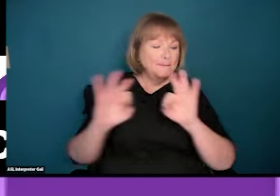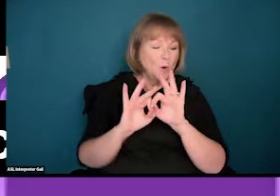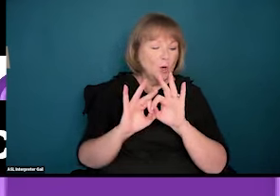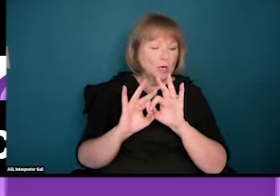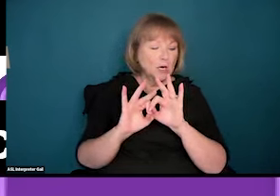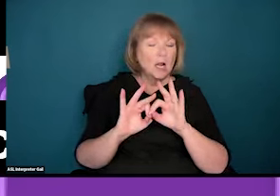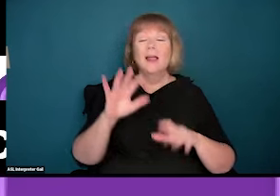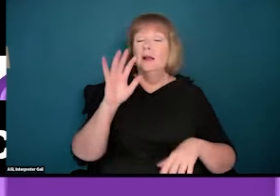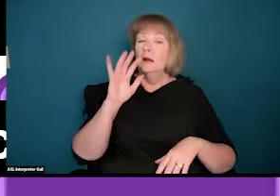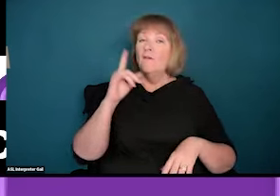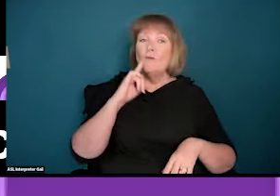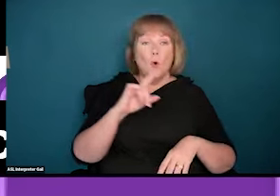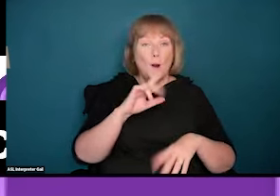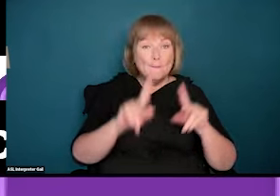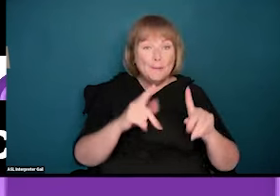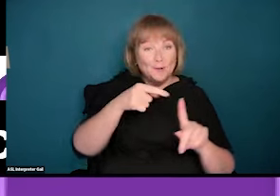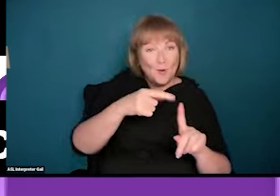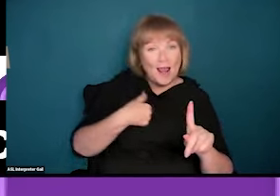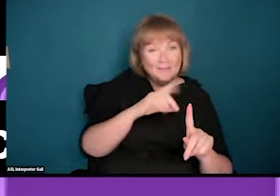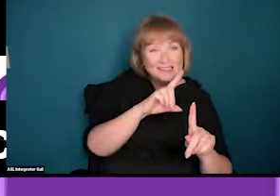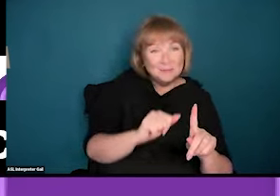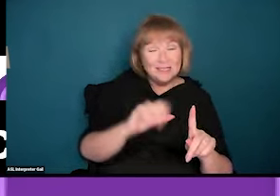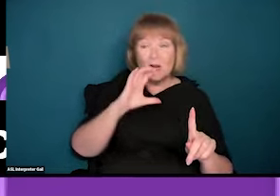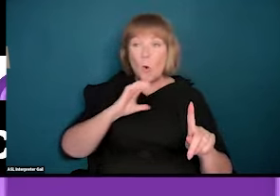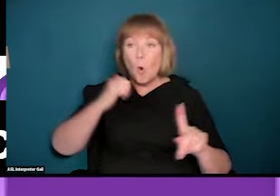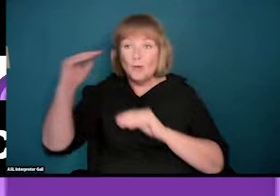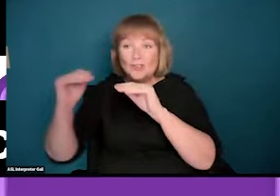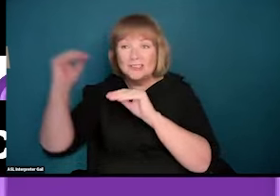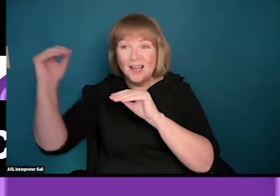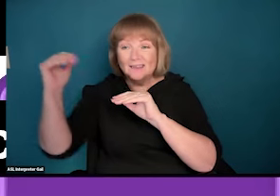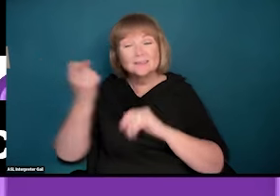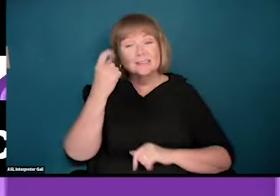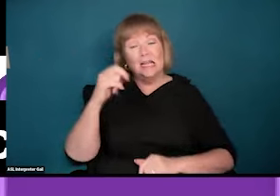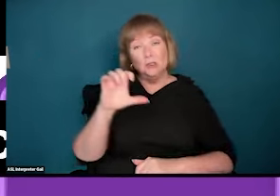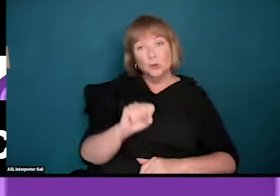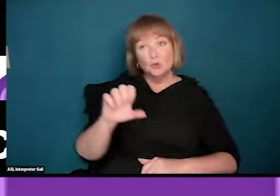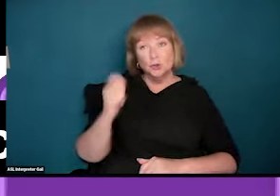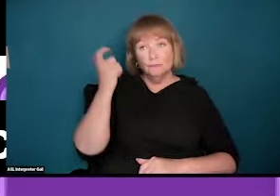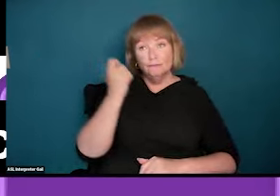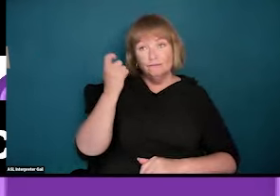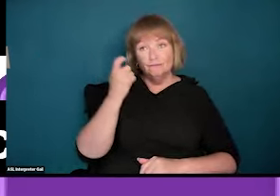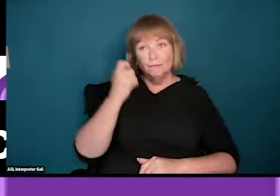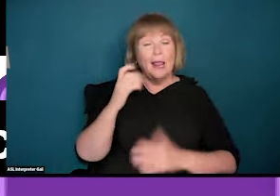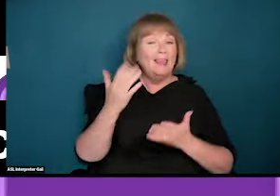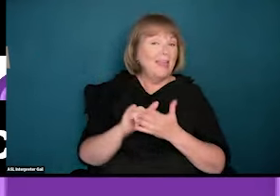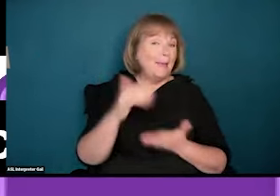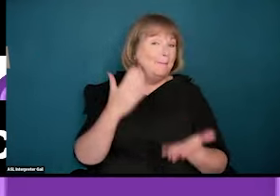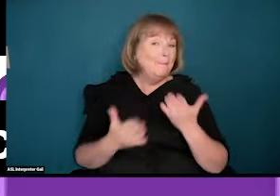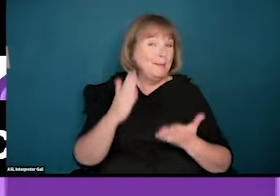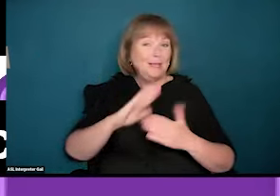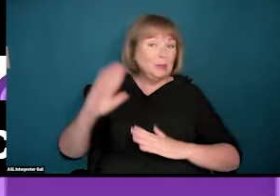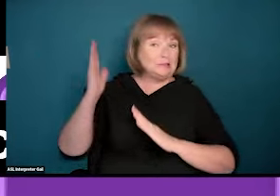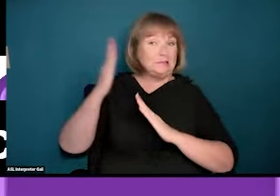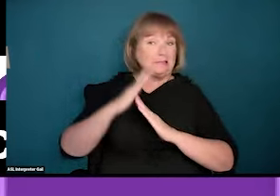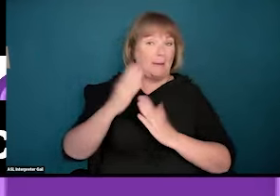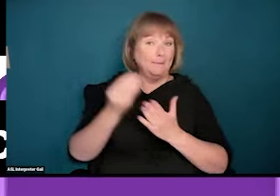social seguridad. Esto es muy importante para muchas personas con discapacidad, porque la seguridad social